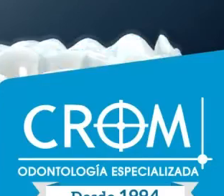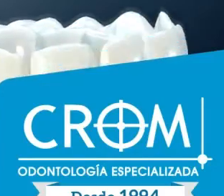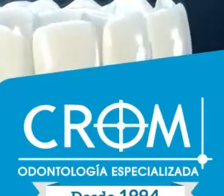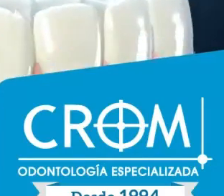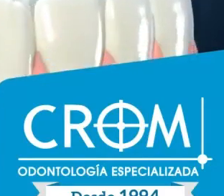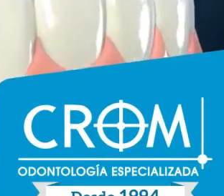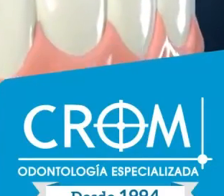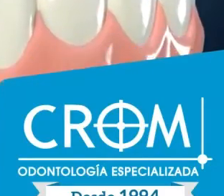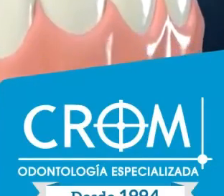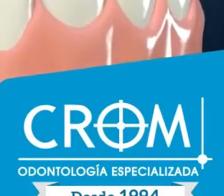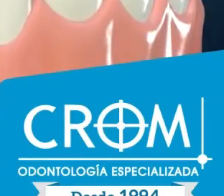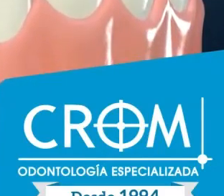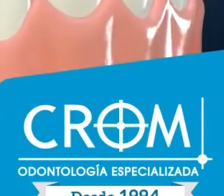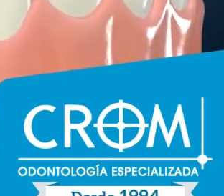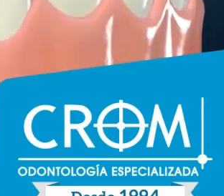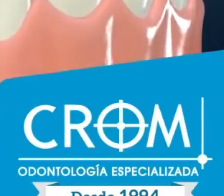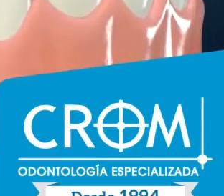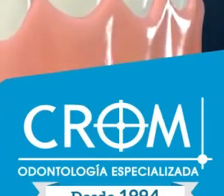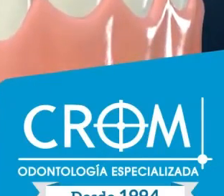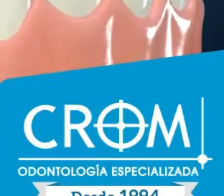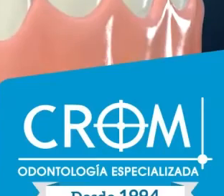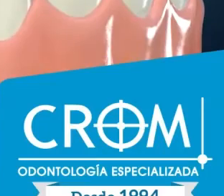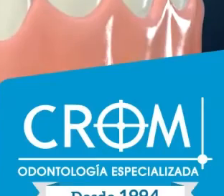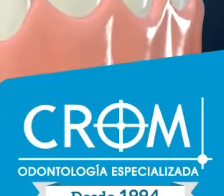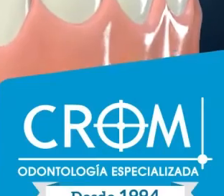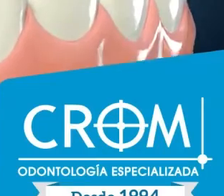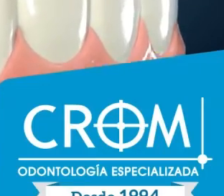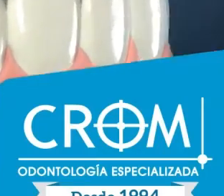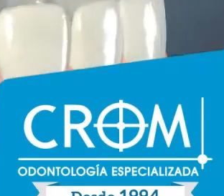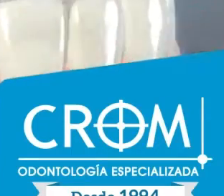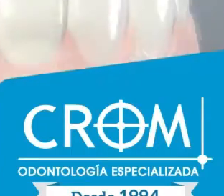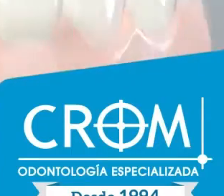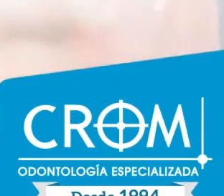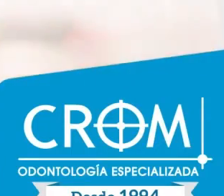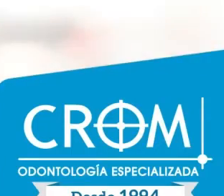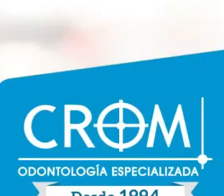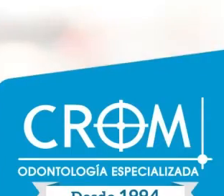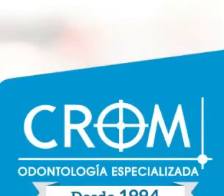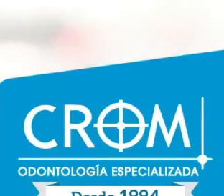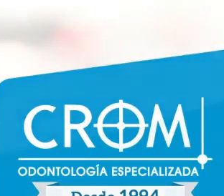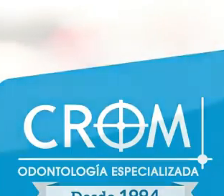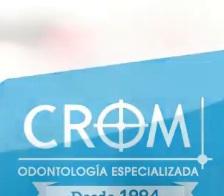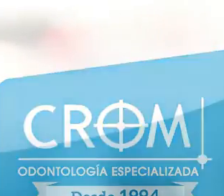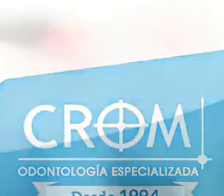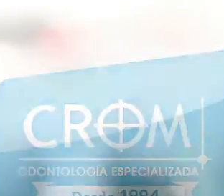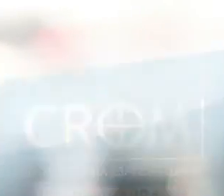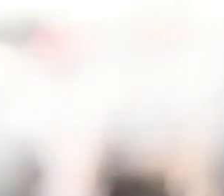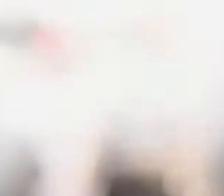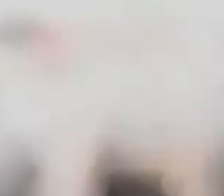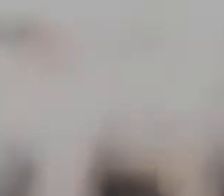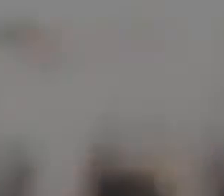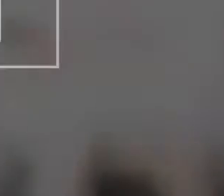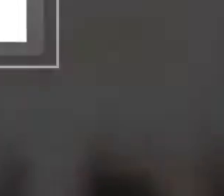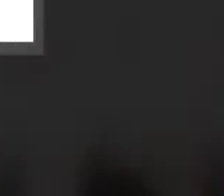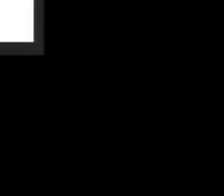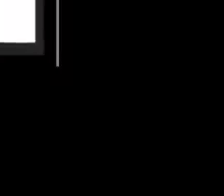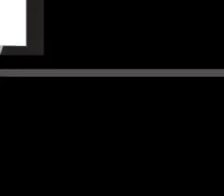Marzo es el mes del implante dental para mujeres. Inicia ya tu tratamiento con el 20% de descuento. Crom, odontología